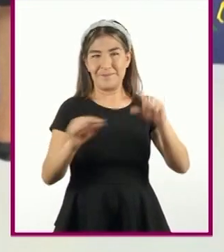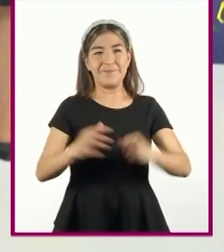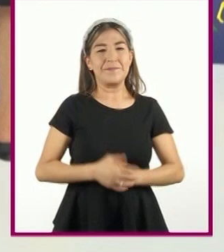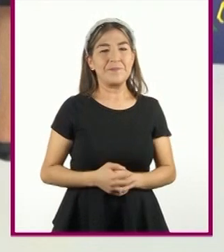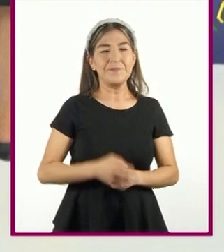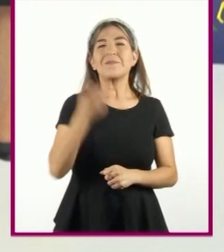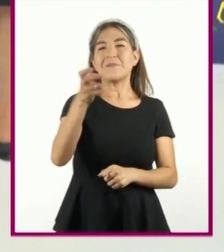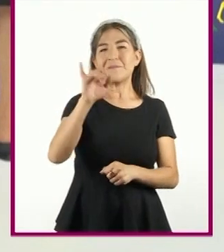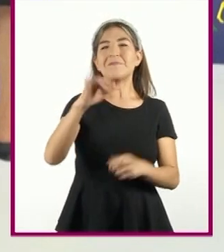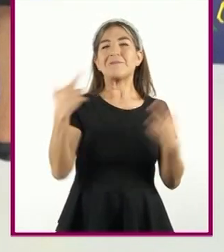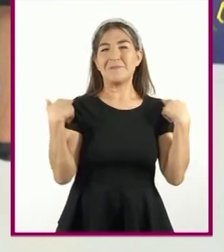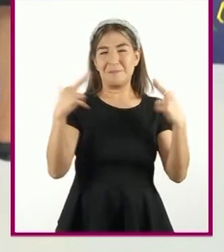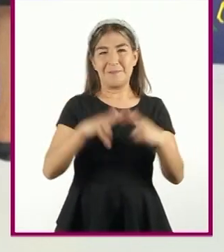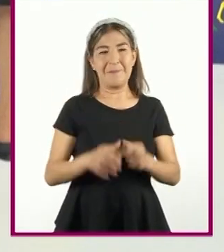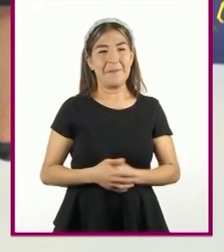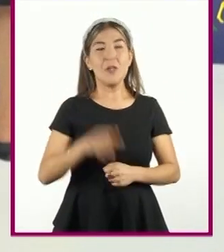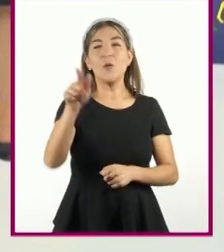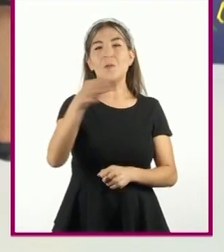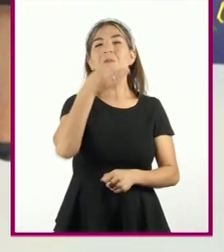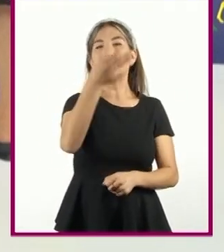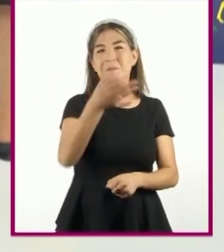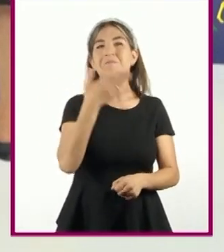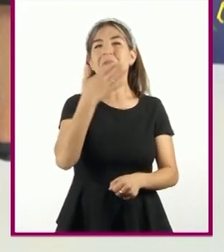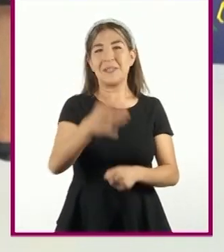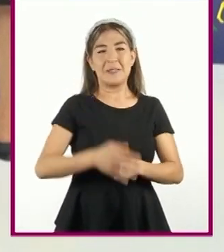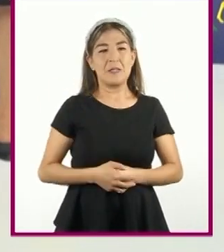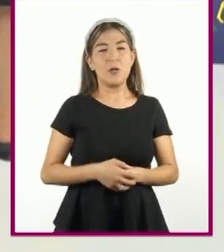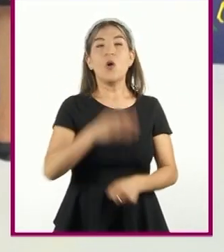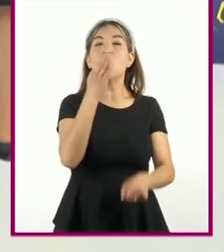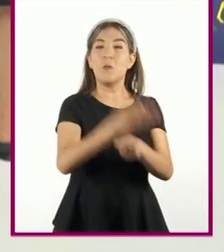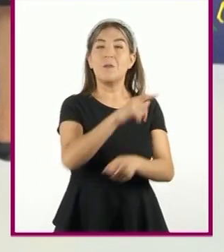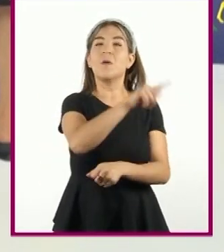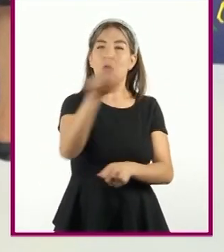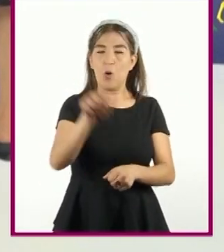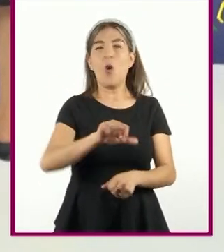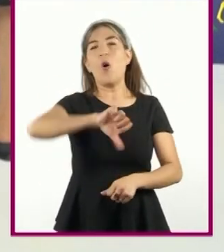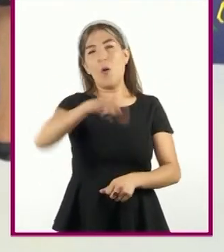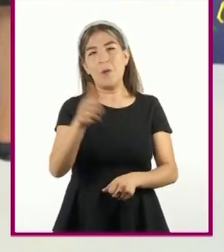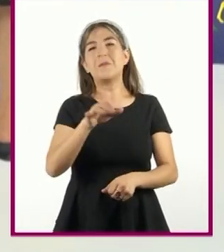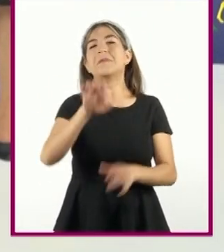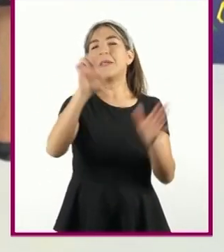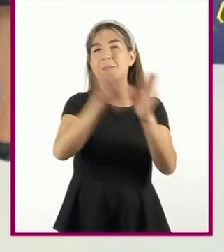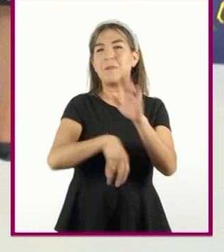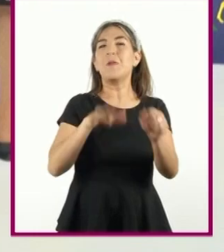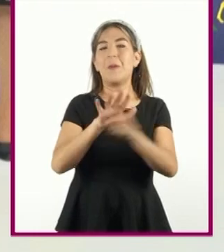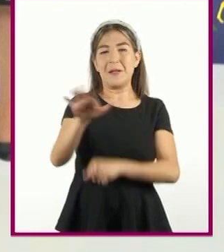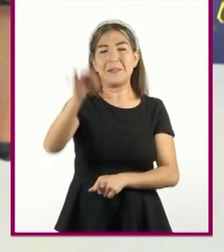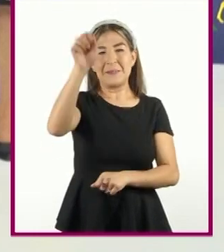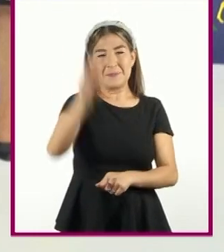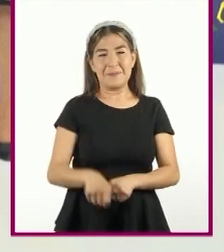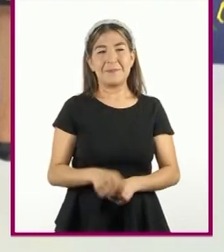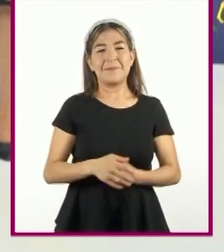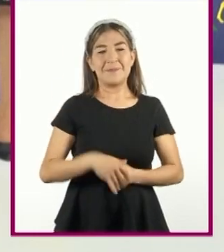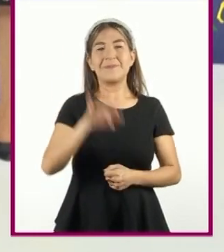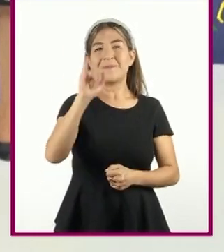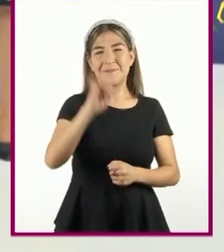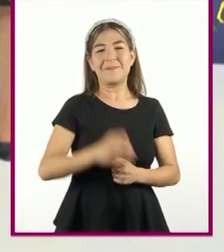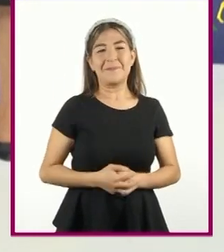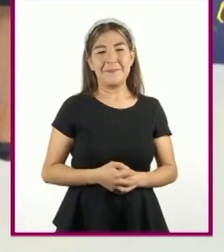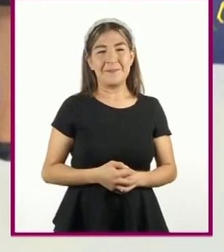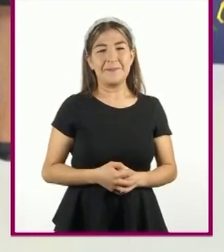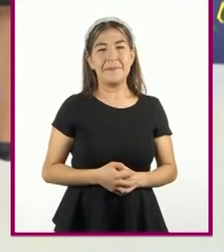Así es, maestra. Bien señalado. Tomemos otro ejemplo. ¿Les parece bien? Por